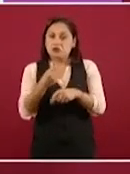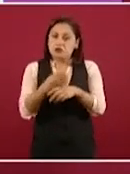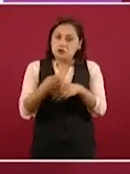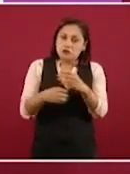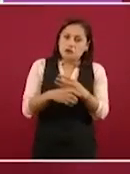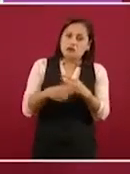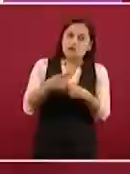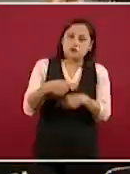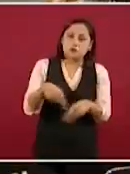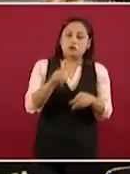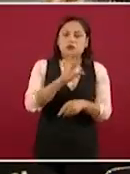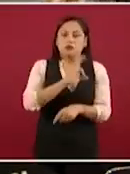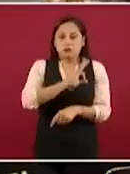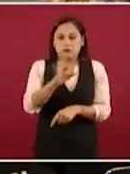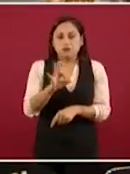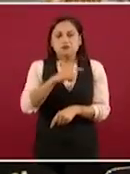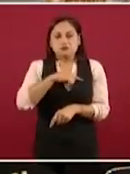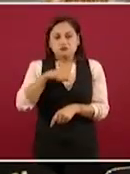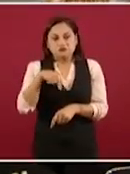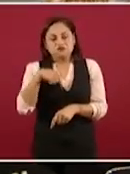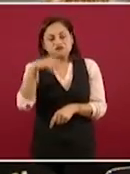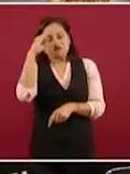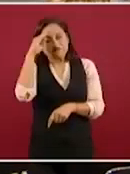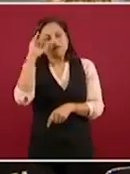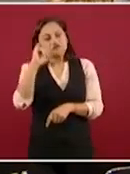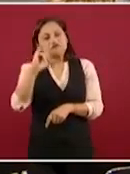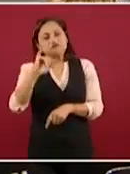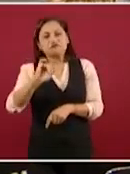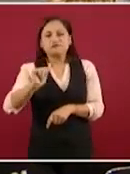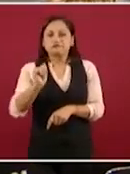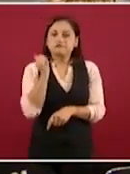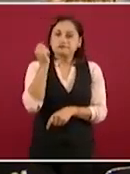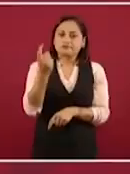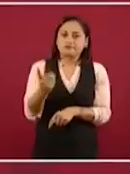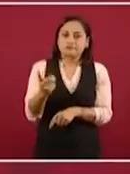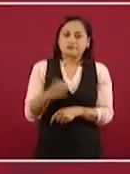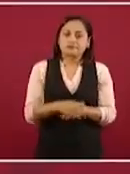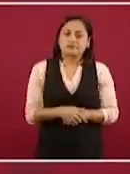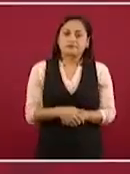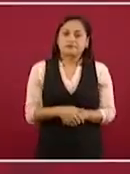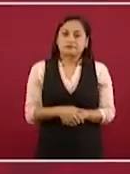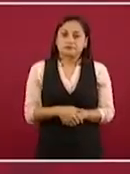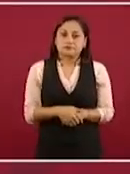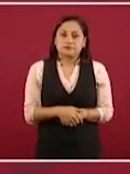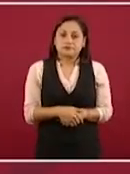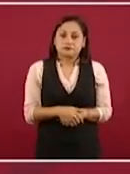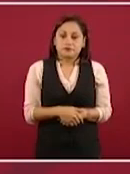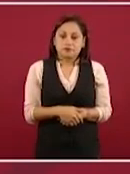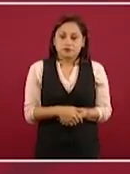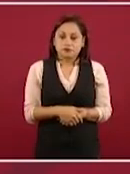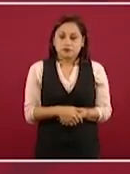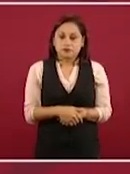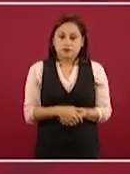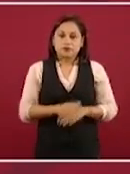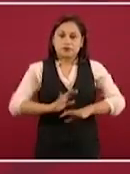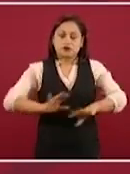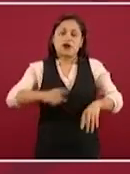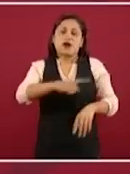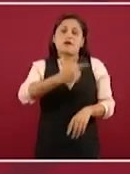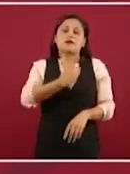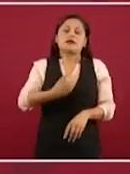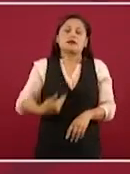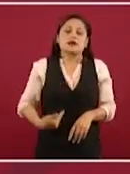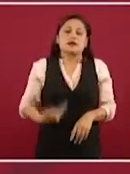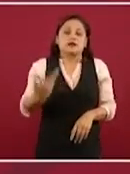esta megaventa, si así lo queremos ver. Como ya el señor presidente lo anunció,